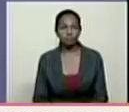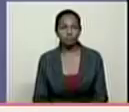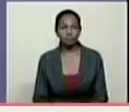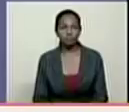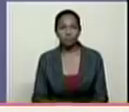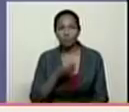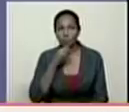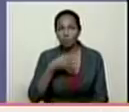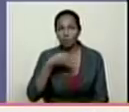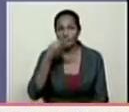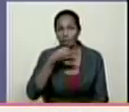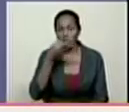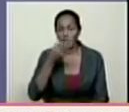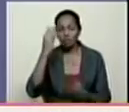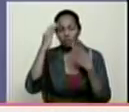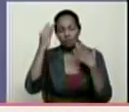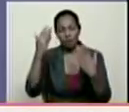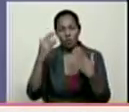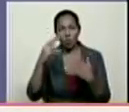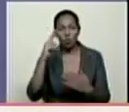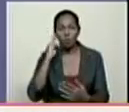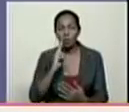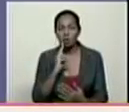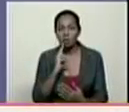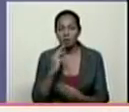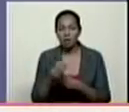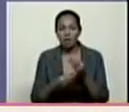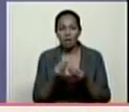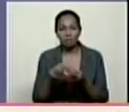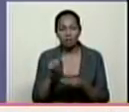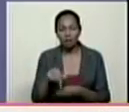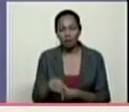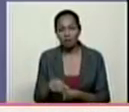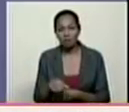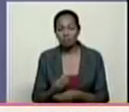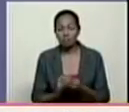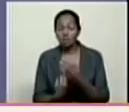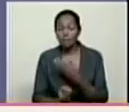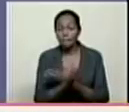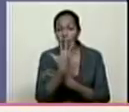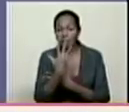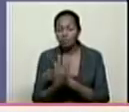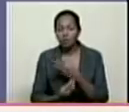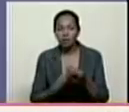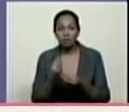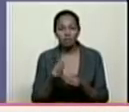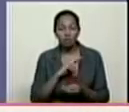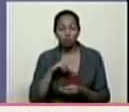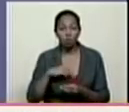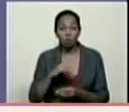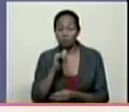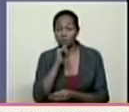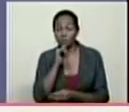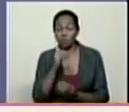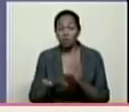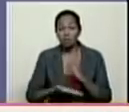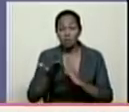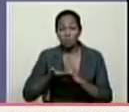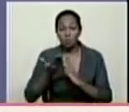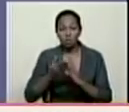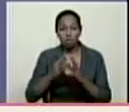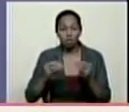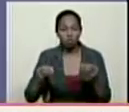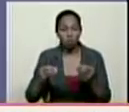Buenas tardes, Barry. Te saludo desde la sala de prensa Simón Bolívar del Palacio de Miraflores, donde a esta hora ofrece importantes declaraciones el